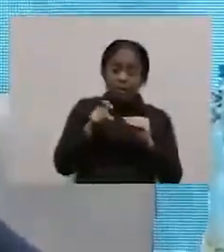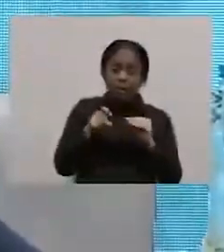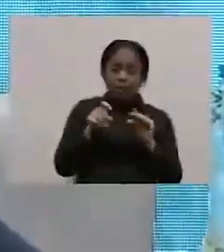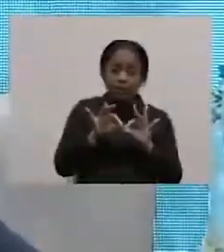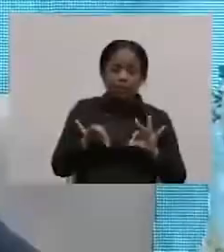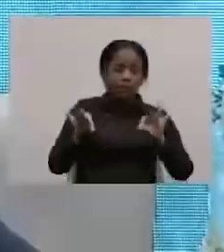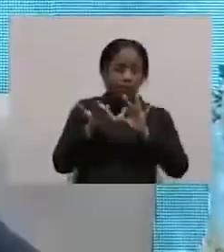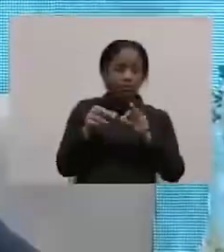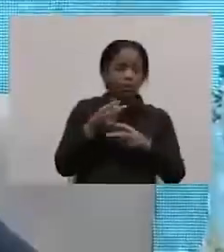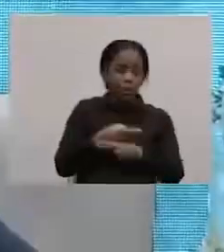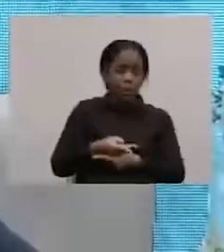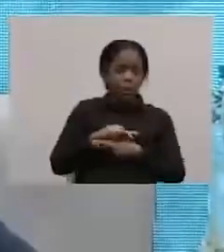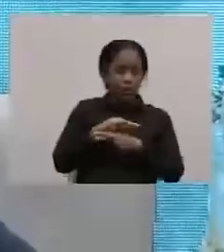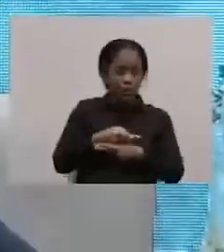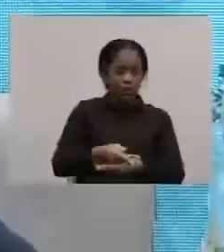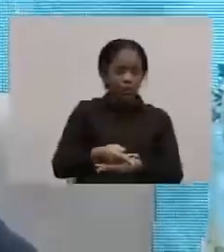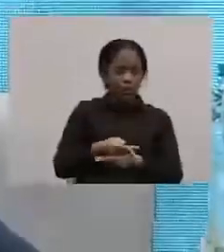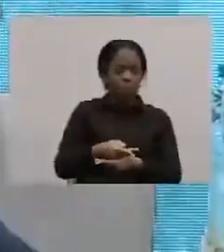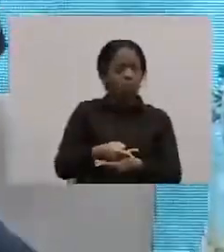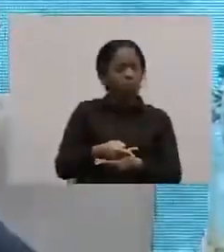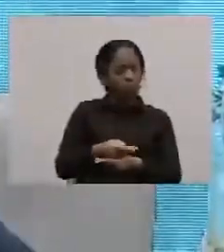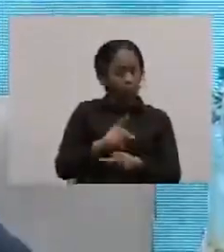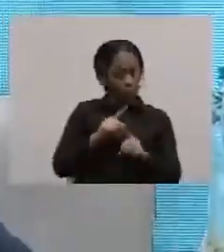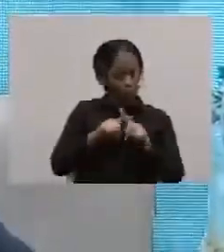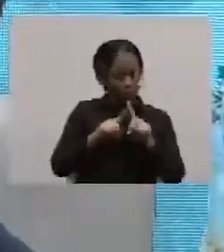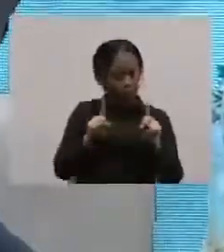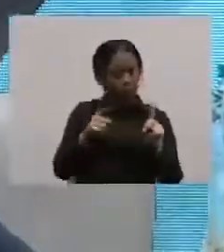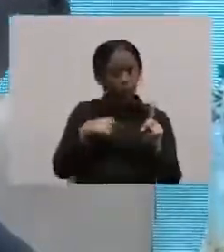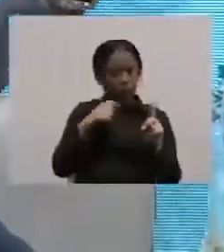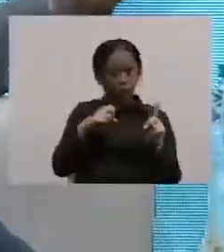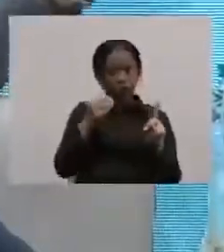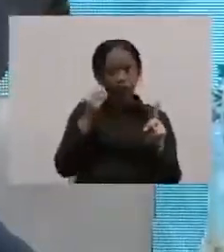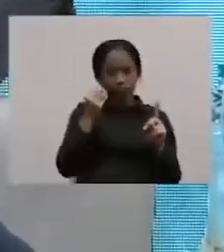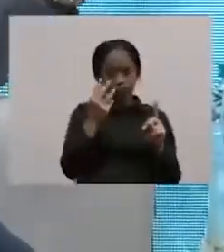sí te puedo decir algo. El espíritu